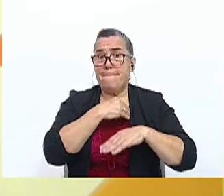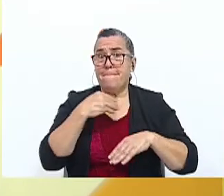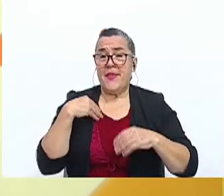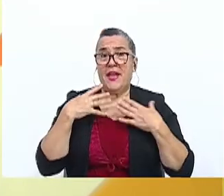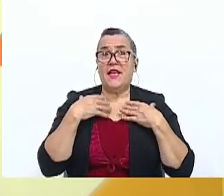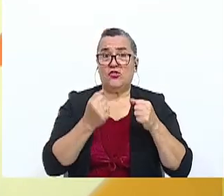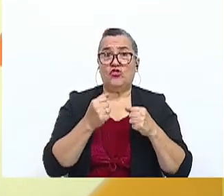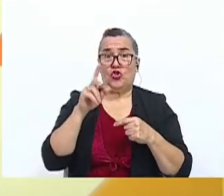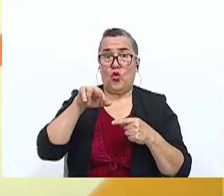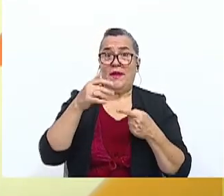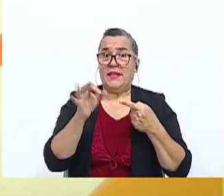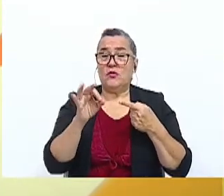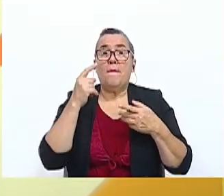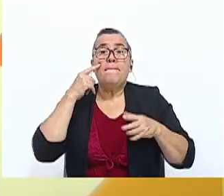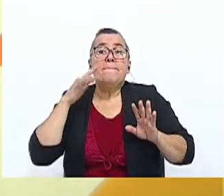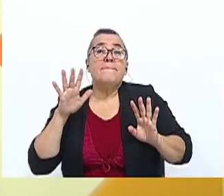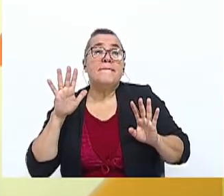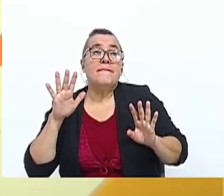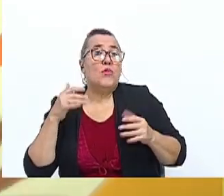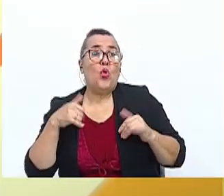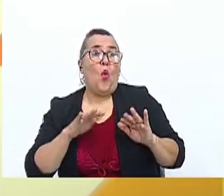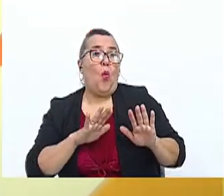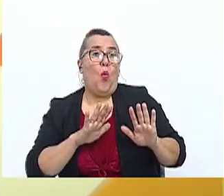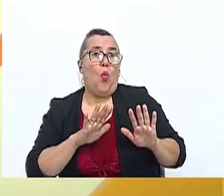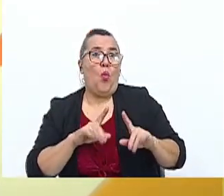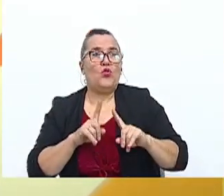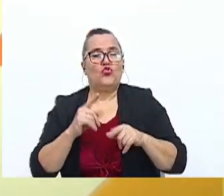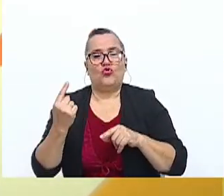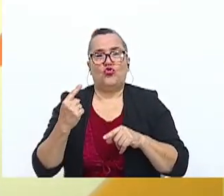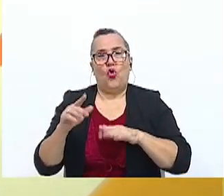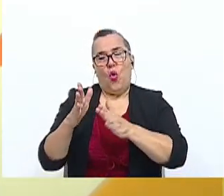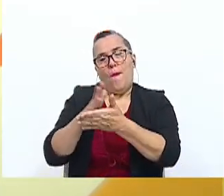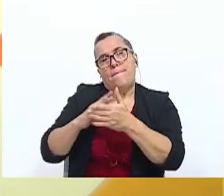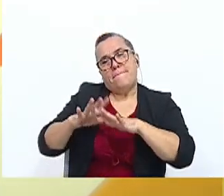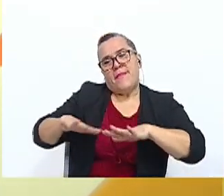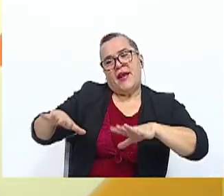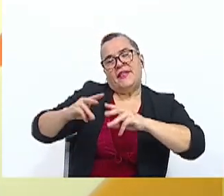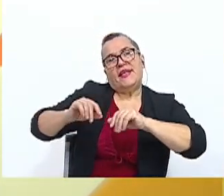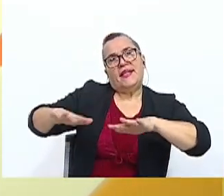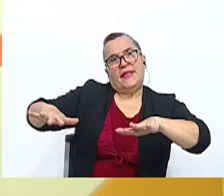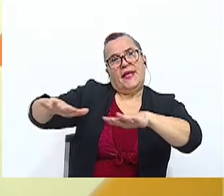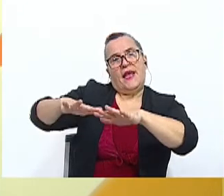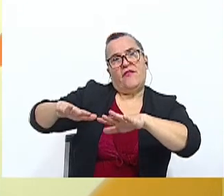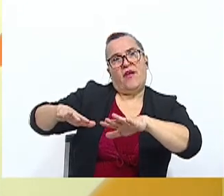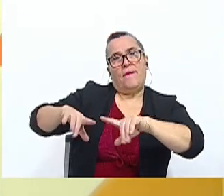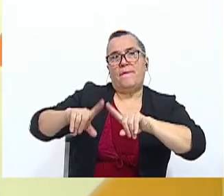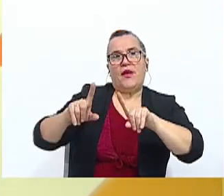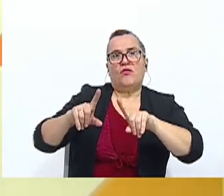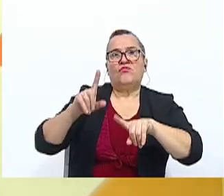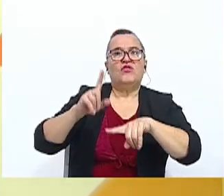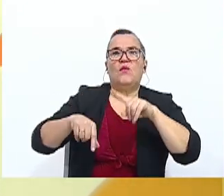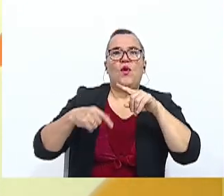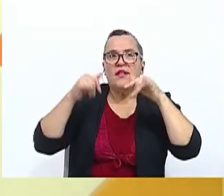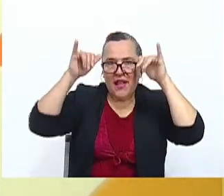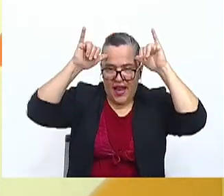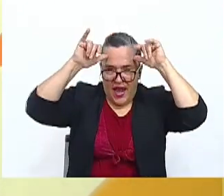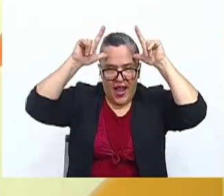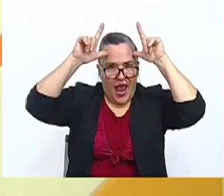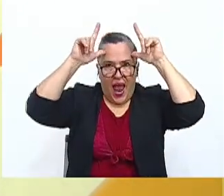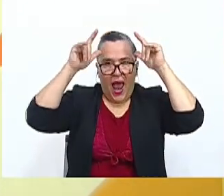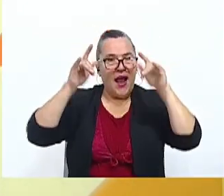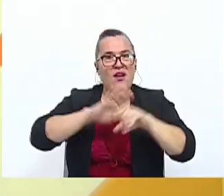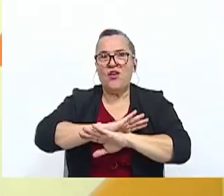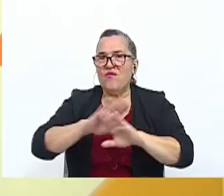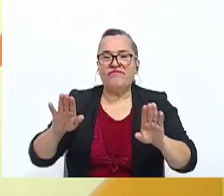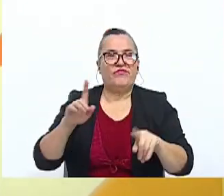2019 dijo que aparentemente todavía no, que solamente la parte como de la tierra, por ejemplo, ni siquiera se puede tener ganado ahí. El